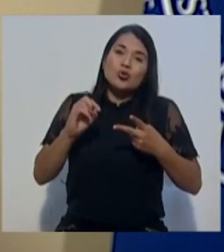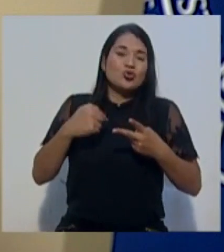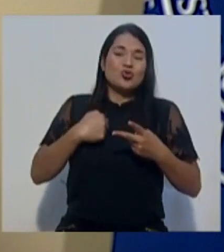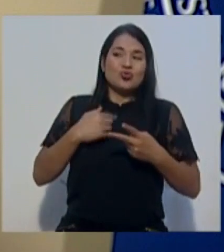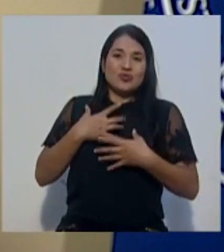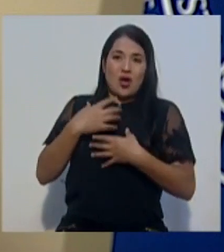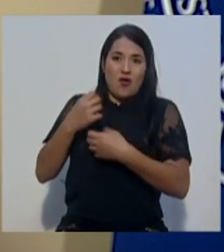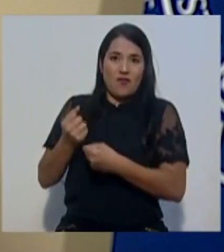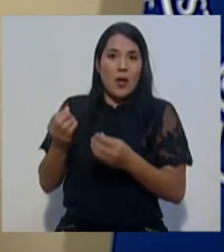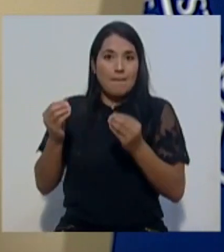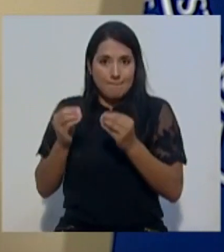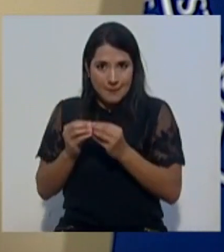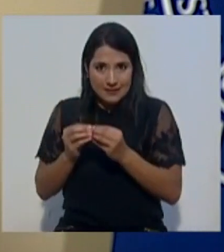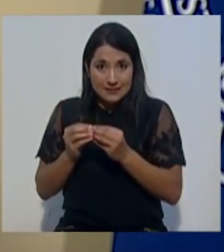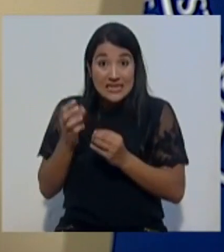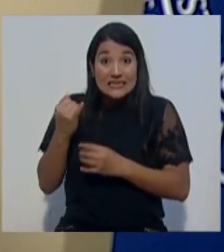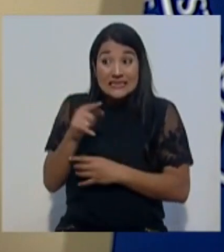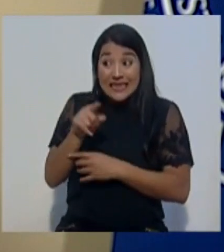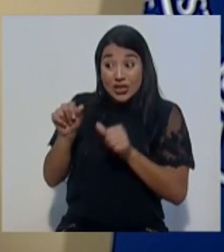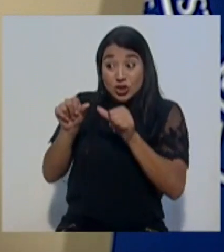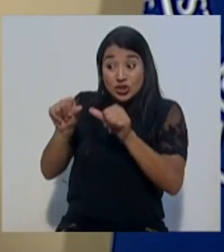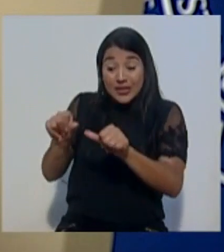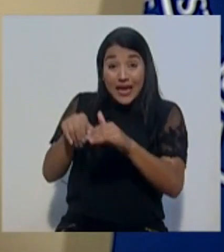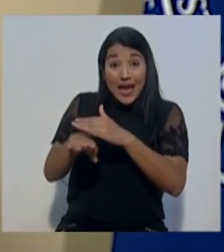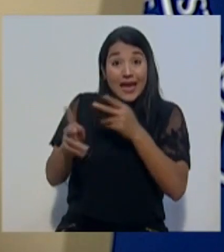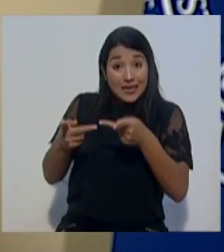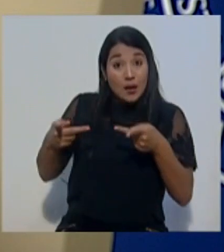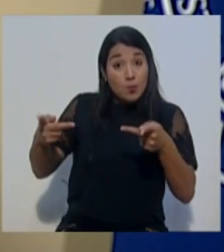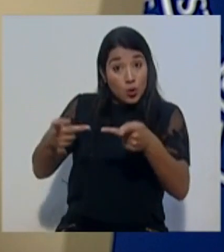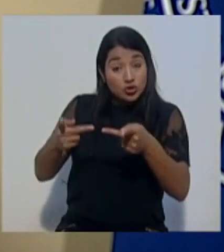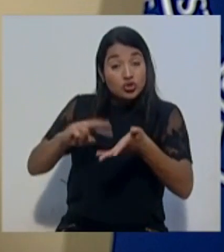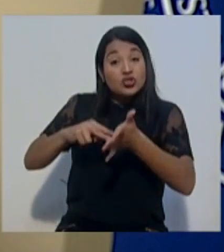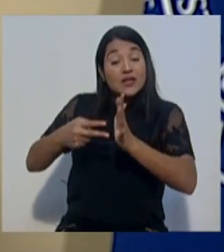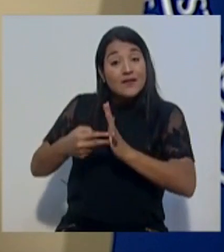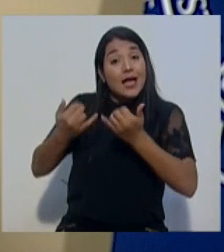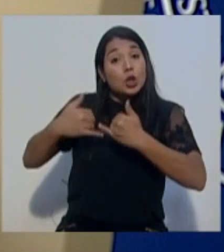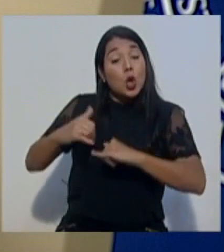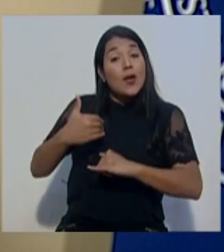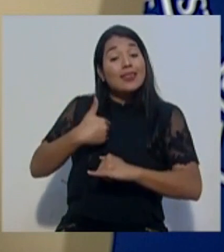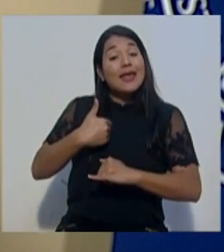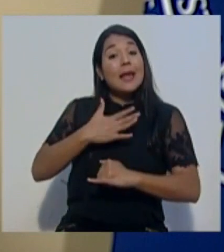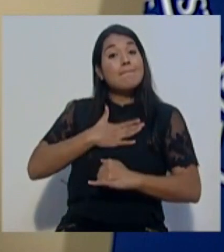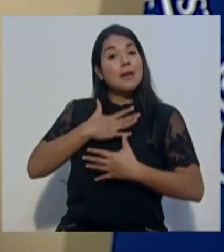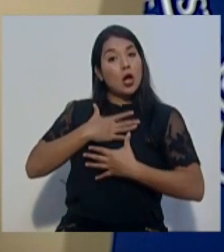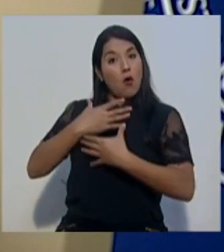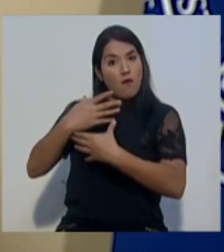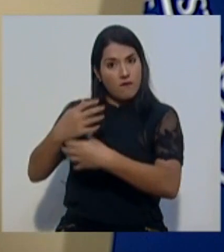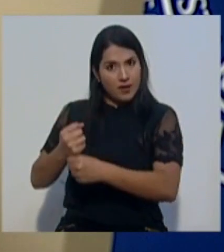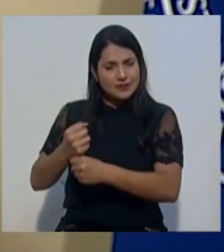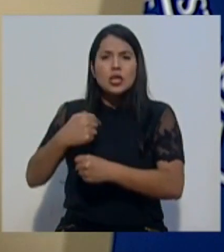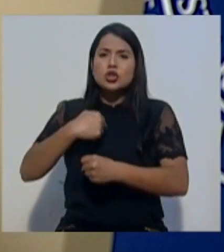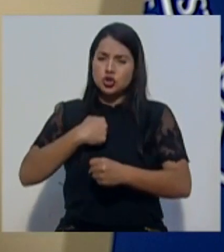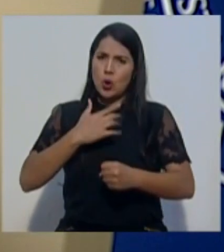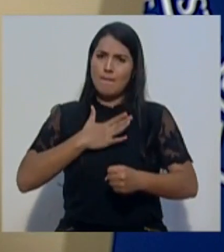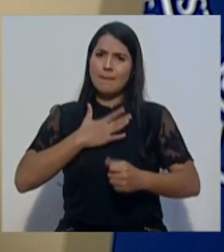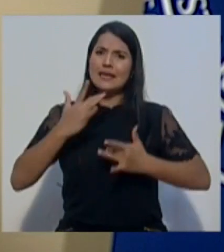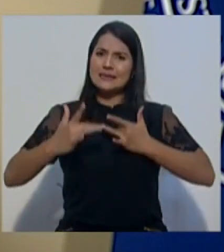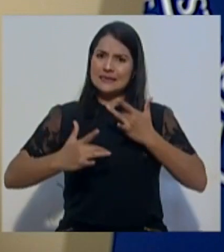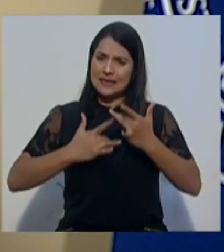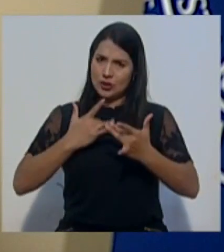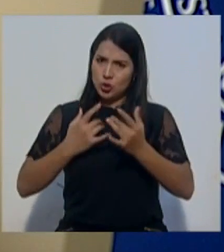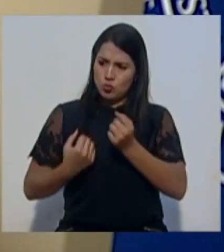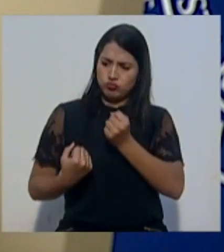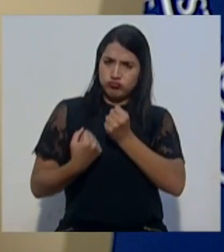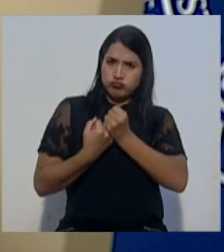cargo, gozan de mi confianza y de mi respaldo. Yo me siento respaldado